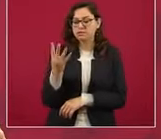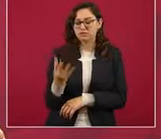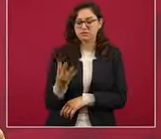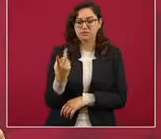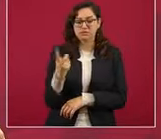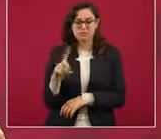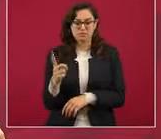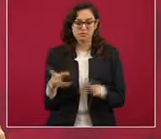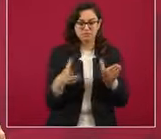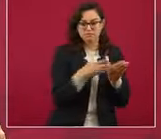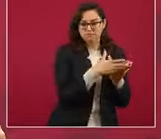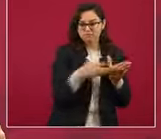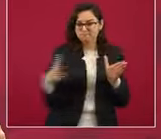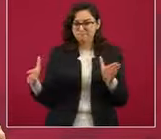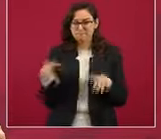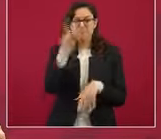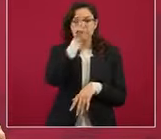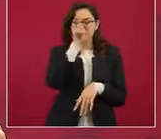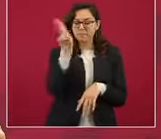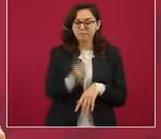Estos días.